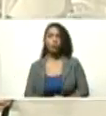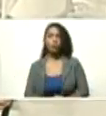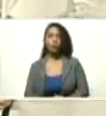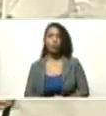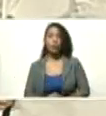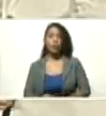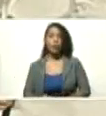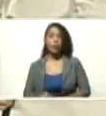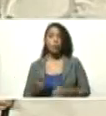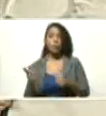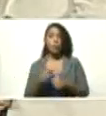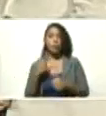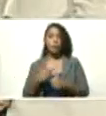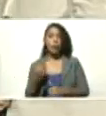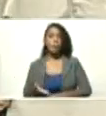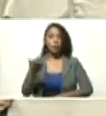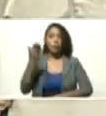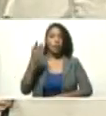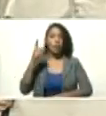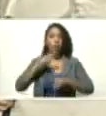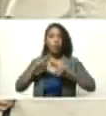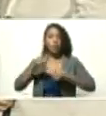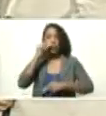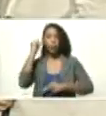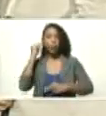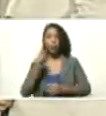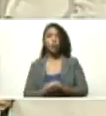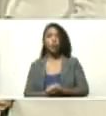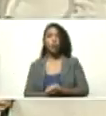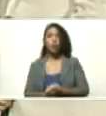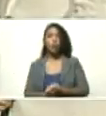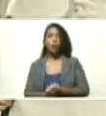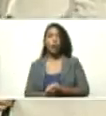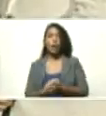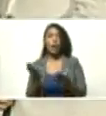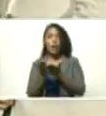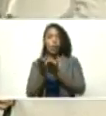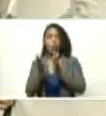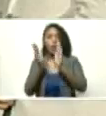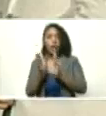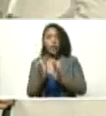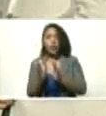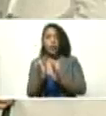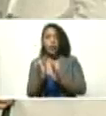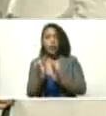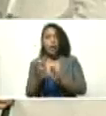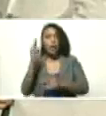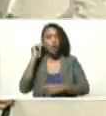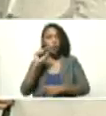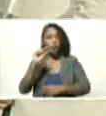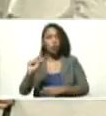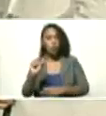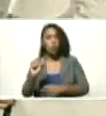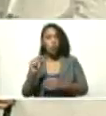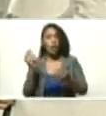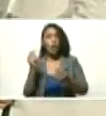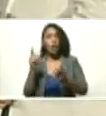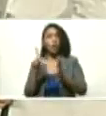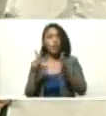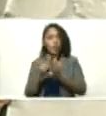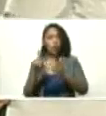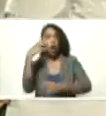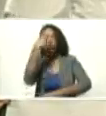priorizado, que son los niños y las niñas, en los Simoncitos, en las escuelas, en los liceos, la juventud de las